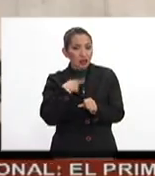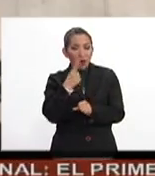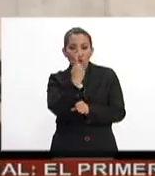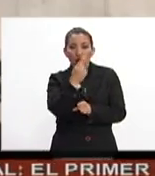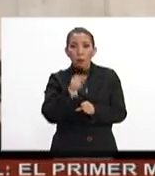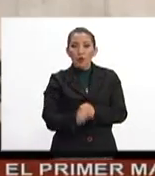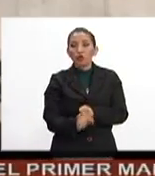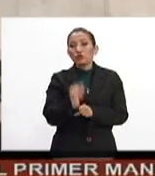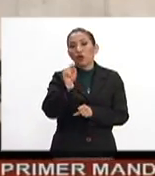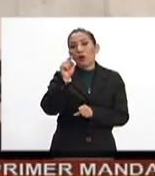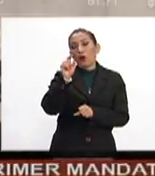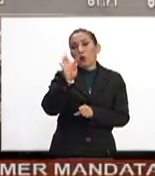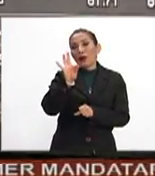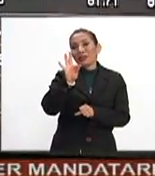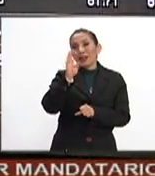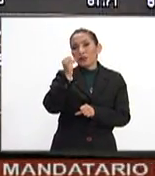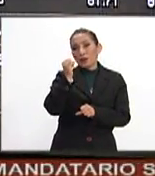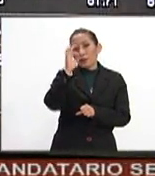en